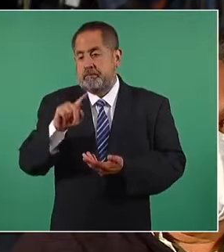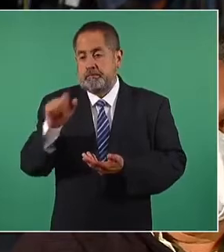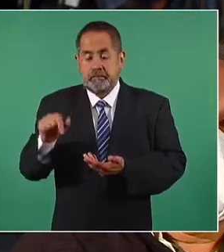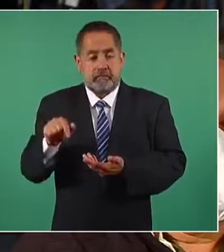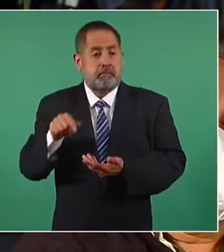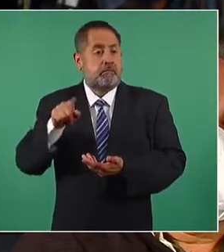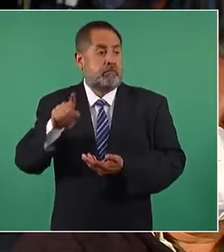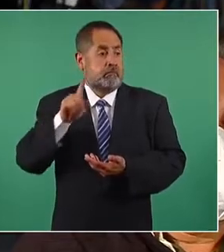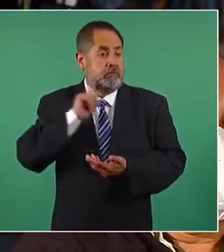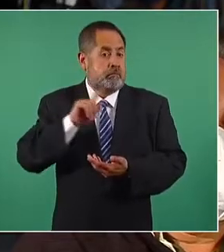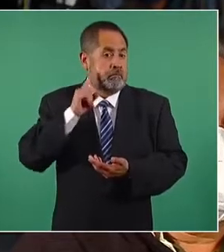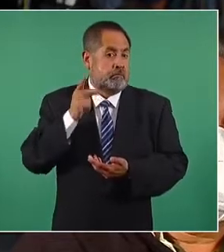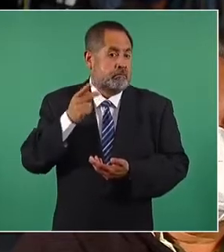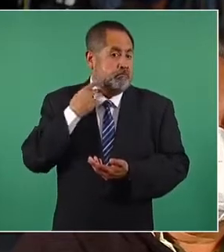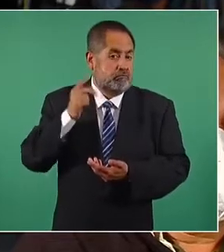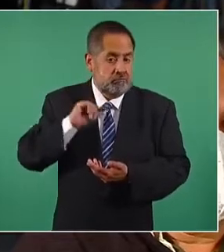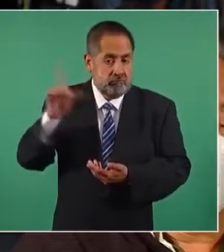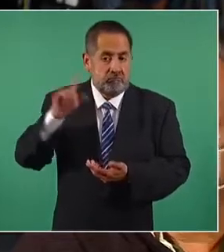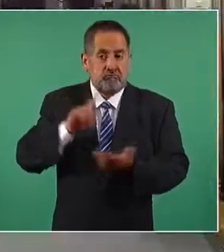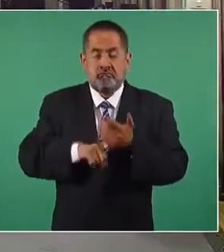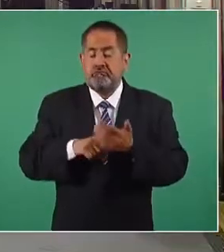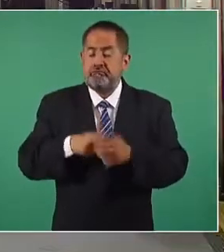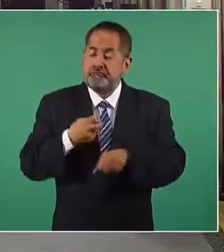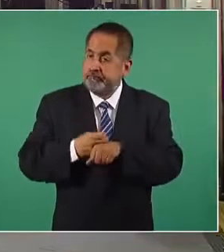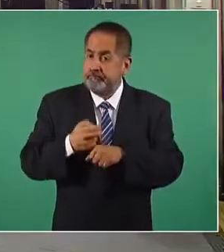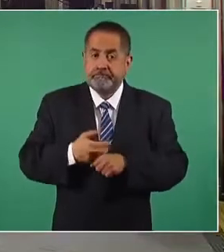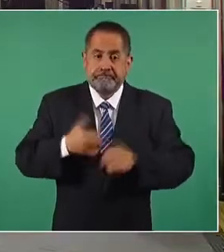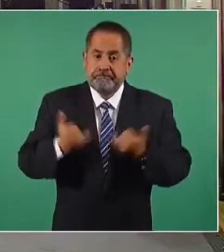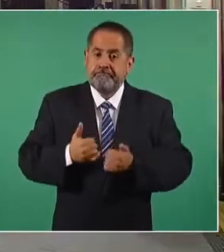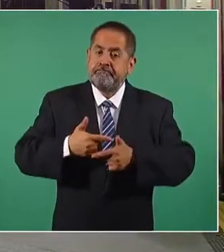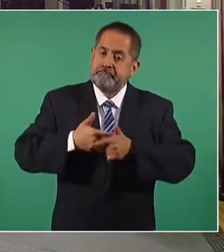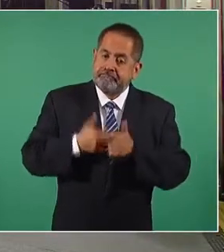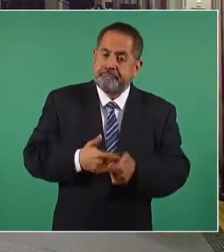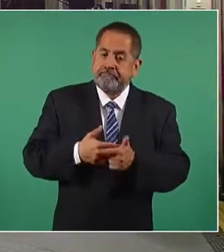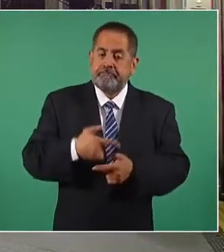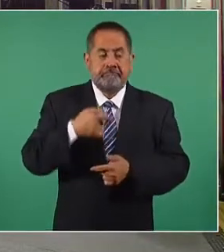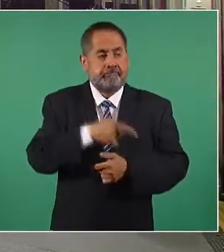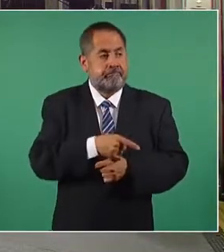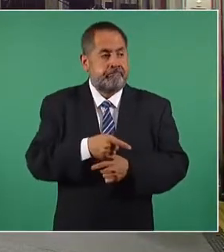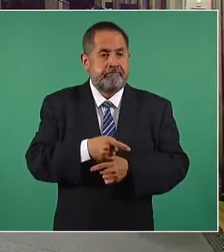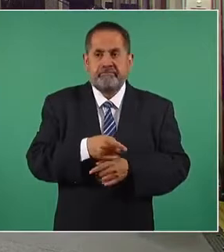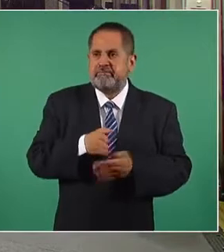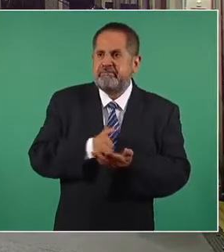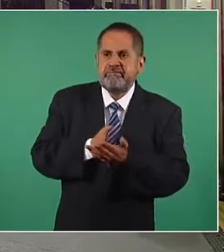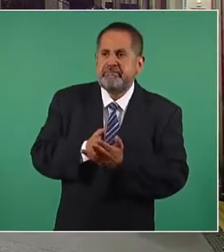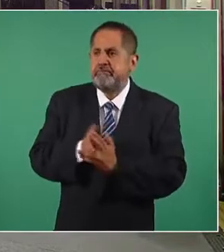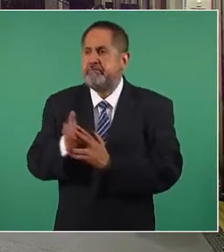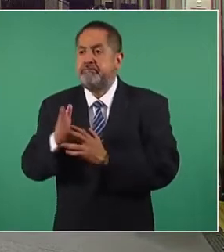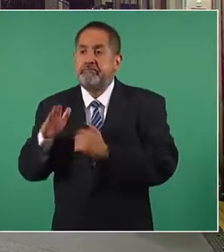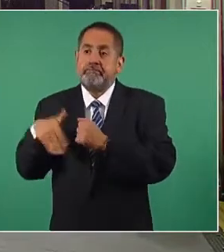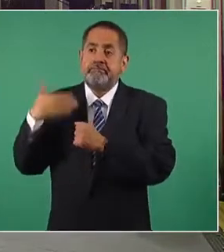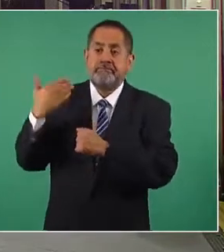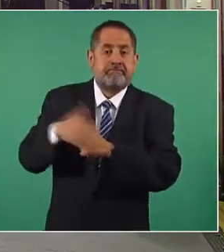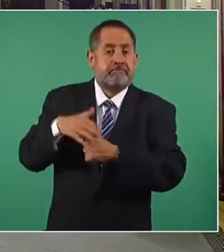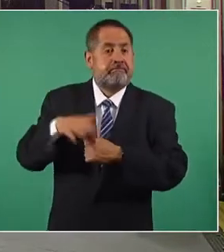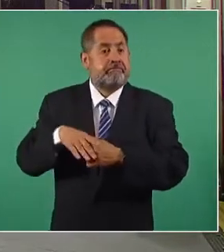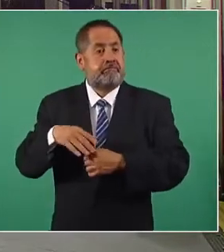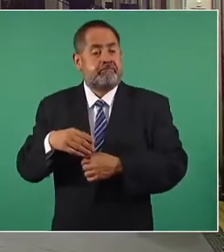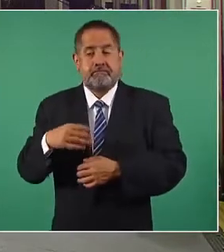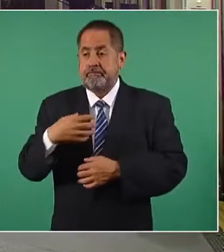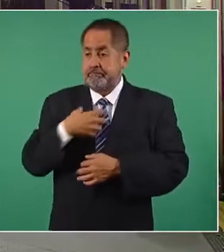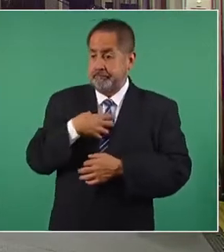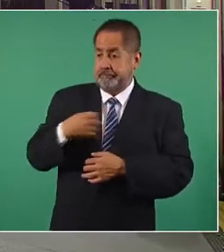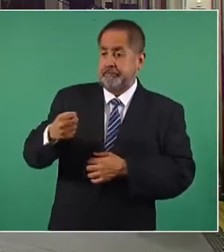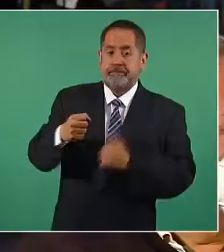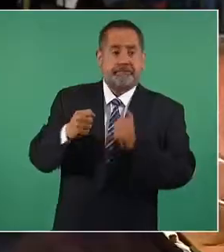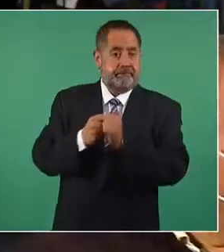política, una funcionaria que insiste y parece ser que está filtrándose ya para la nueva administración ahí